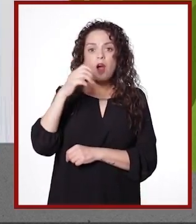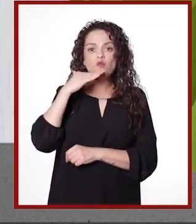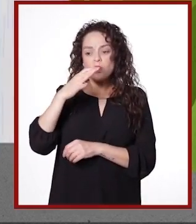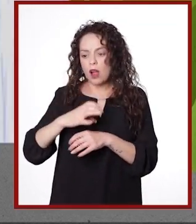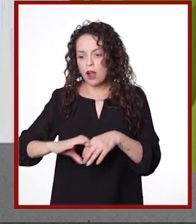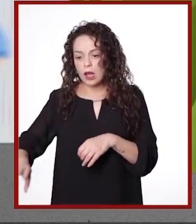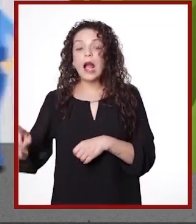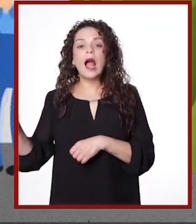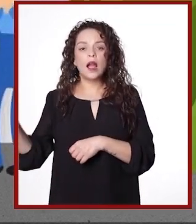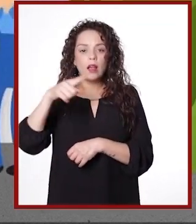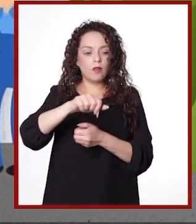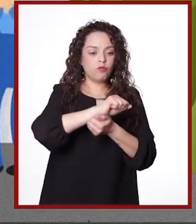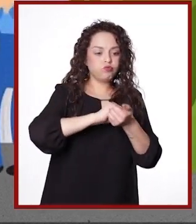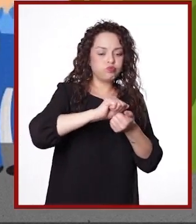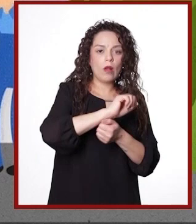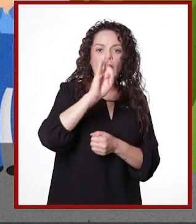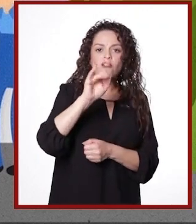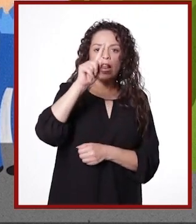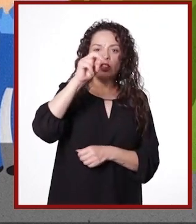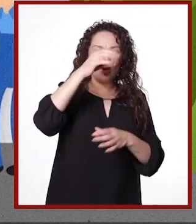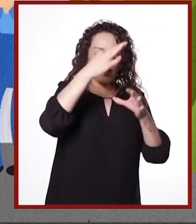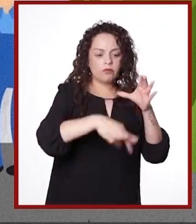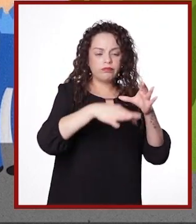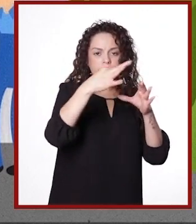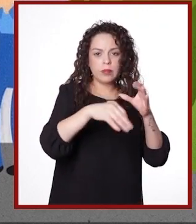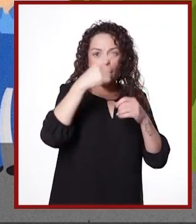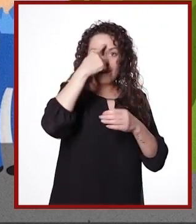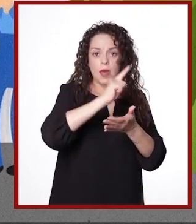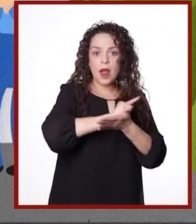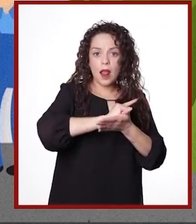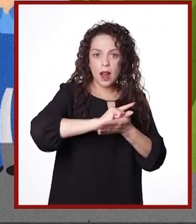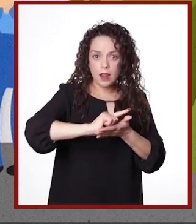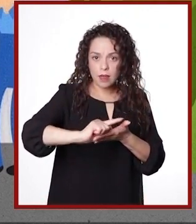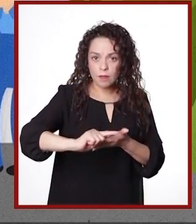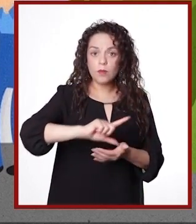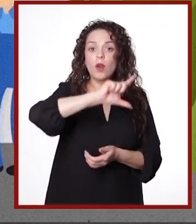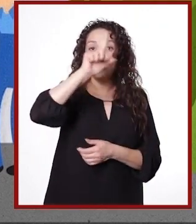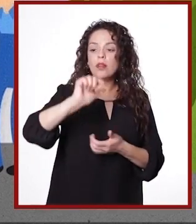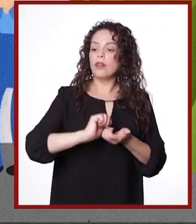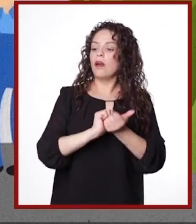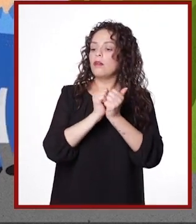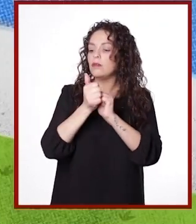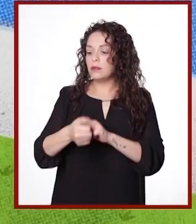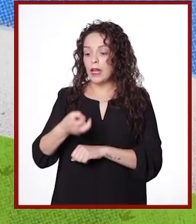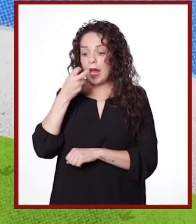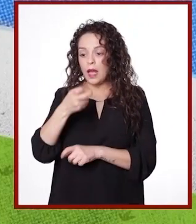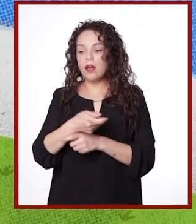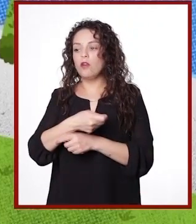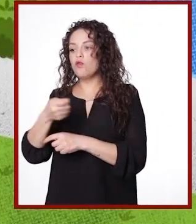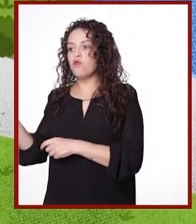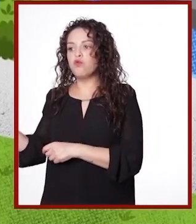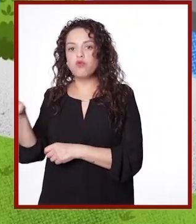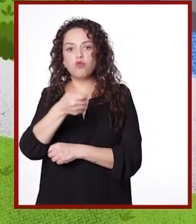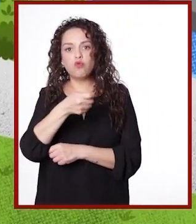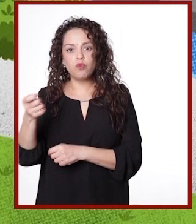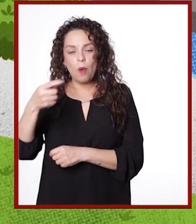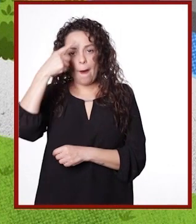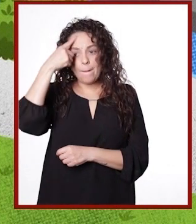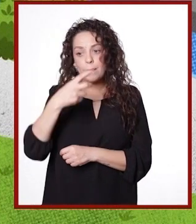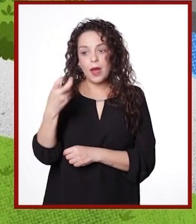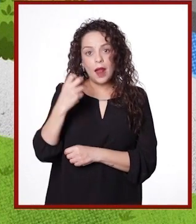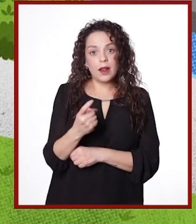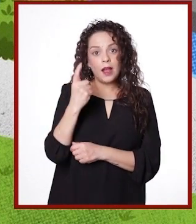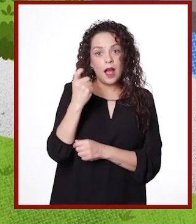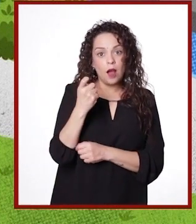luego lo damos a las plantas y entonces no solamente no consumimos agua potable, sino las plantas nos ayudan a través de su proceso de evapotranspiración